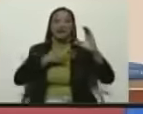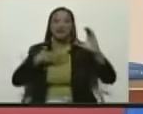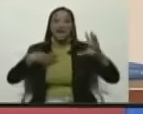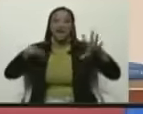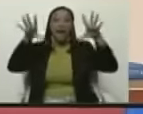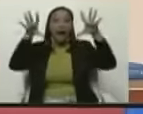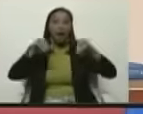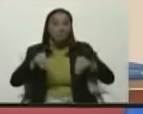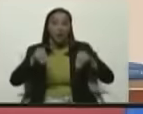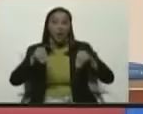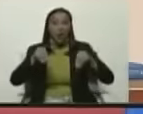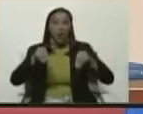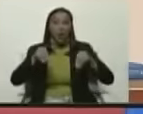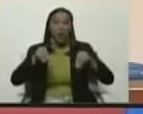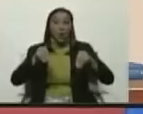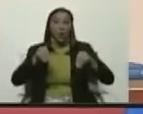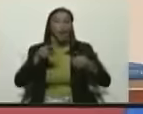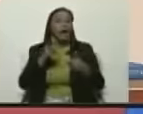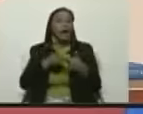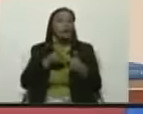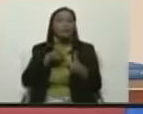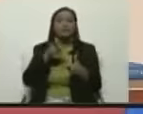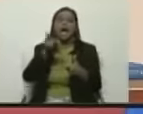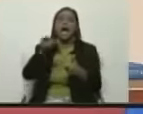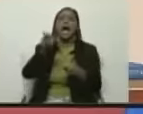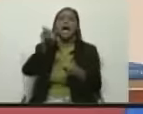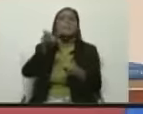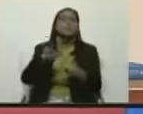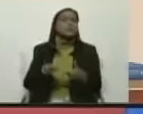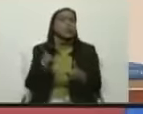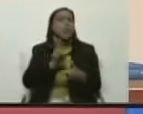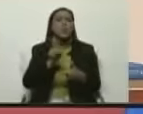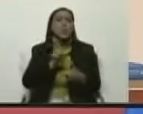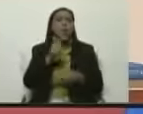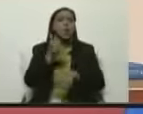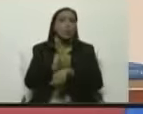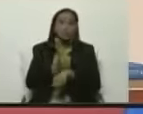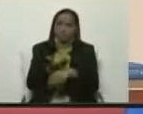pero es militante, pero lo que está cometiendo es un delito contra el Estado.